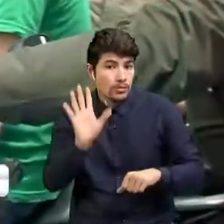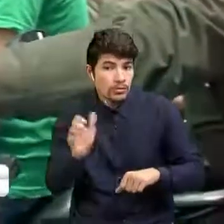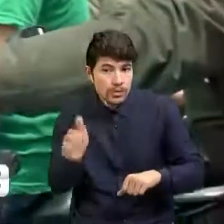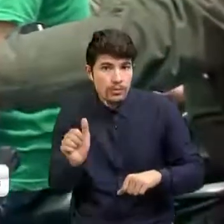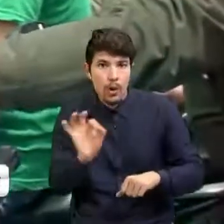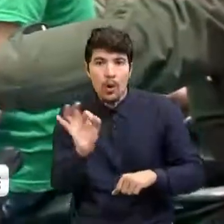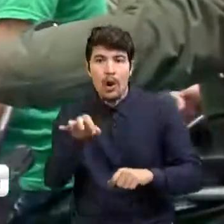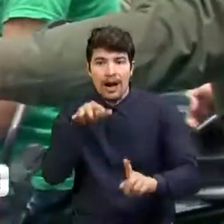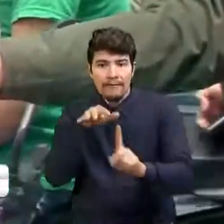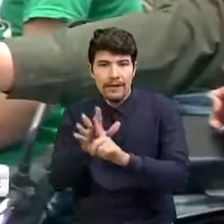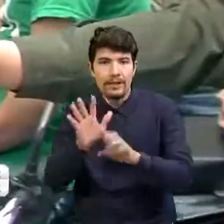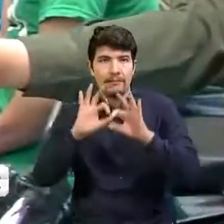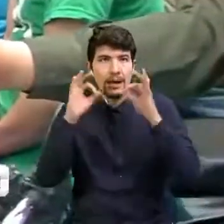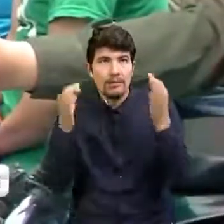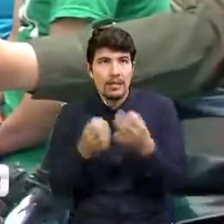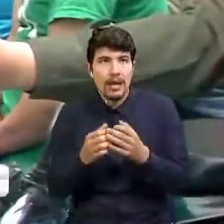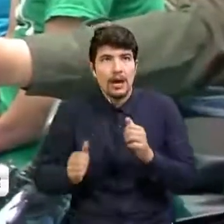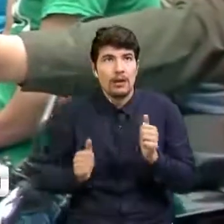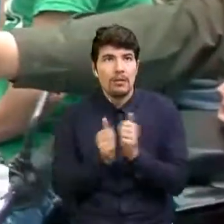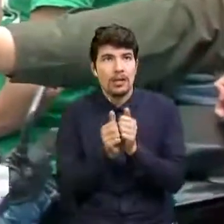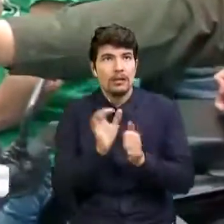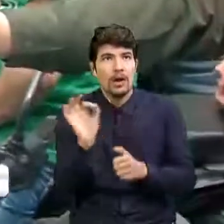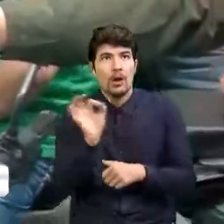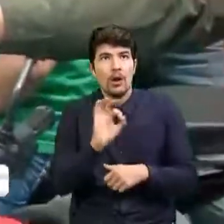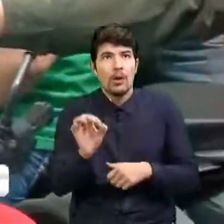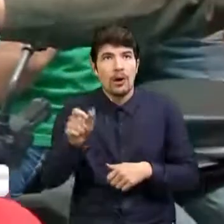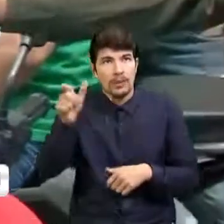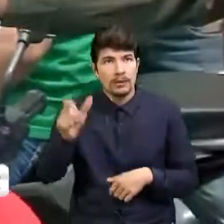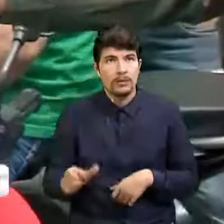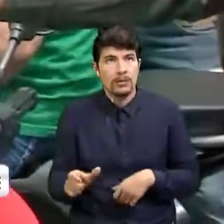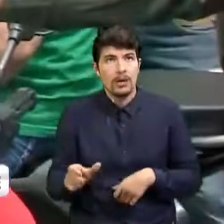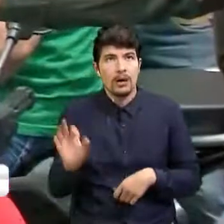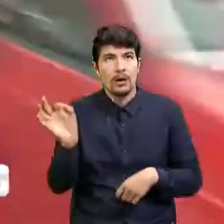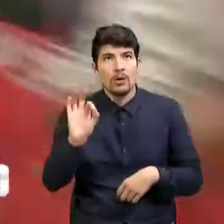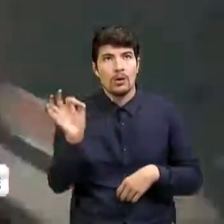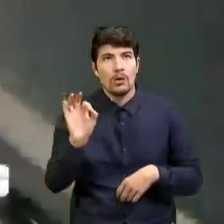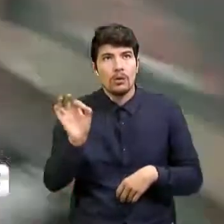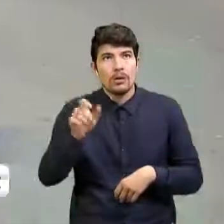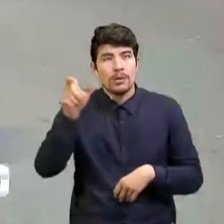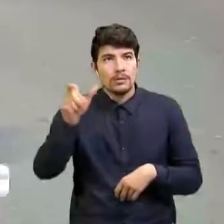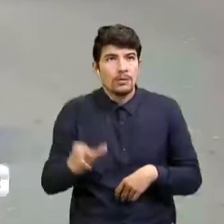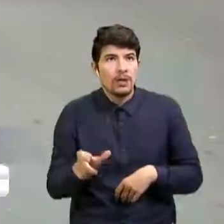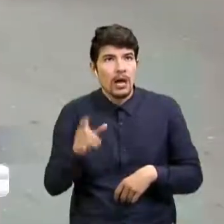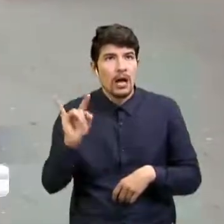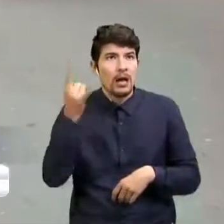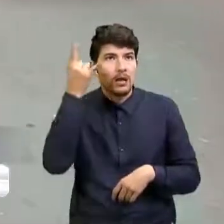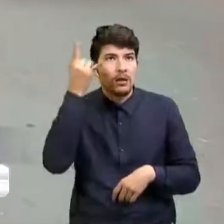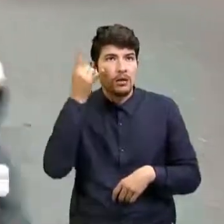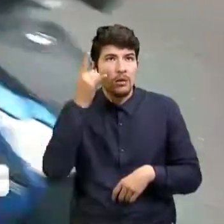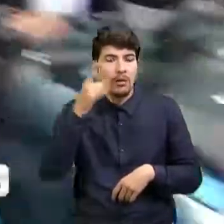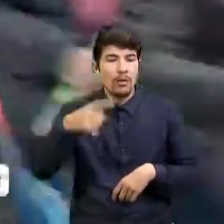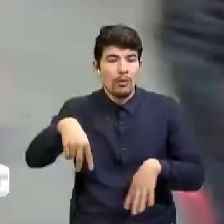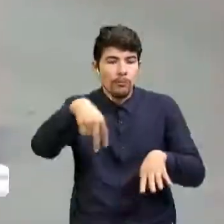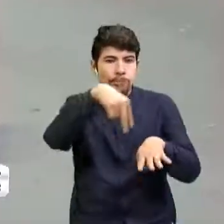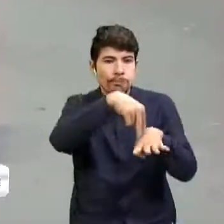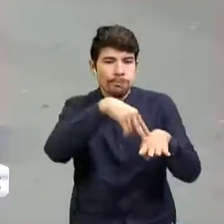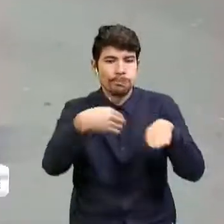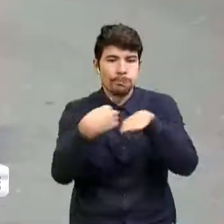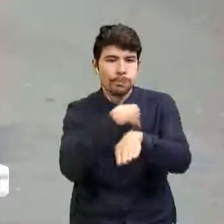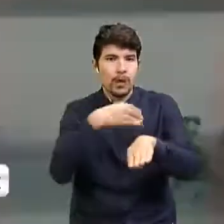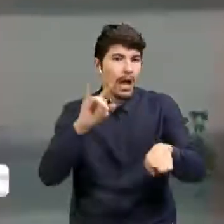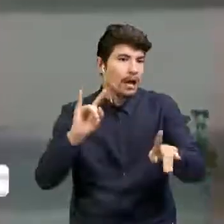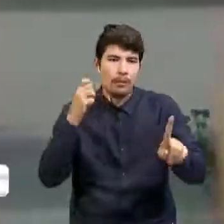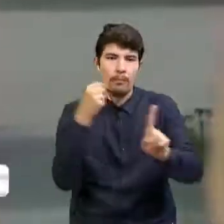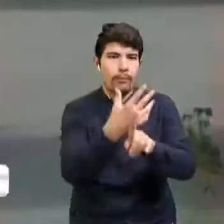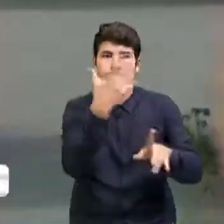los pasajeros, la familia que van con él o una persona que infortunadamente esté sobre la vía y también la pueda